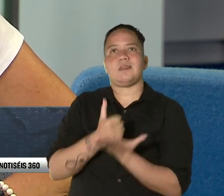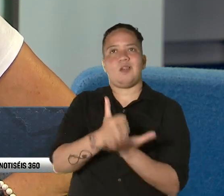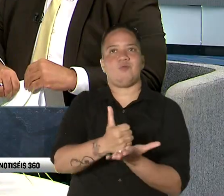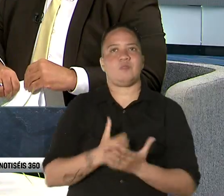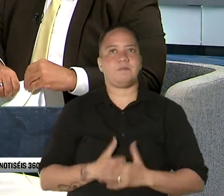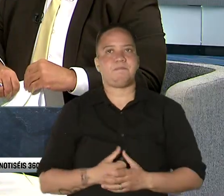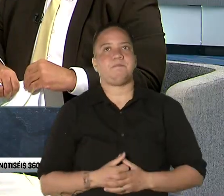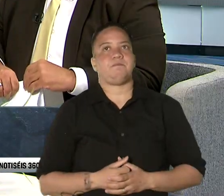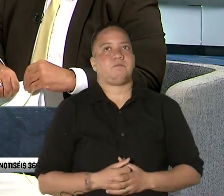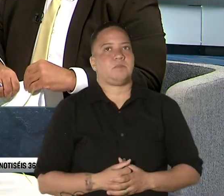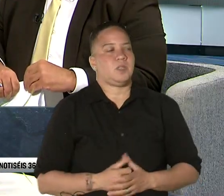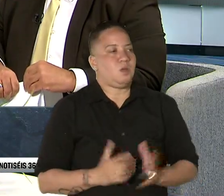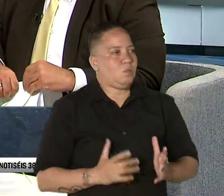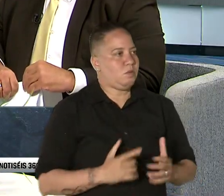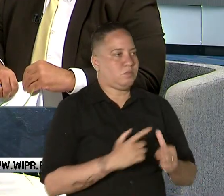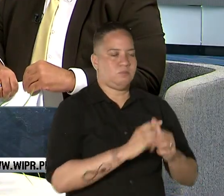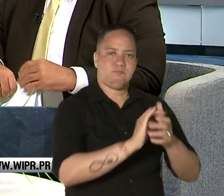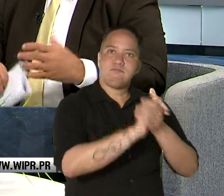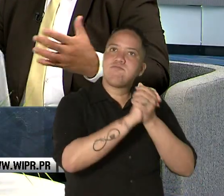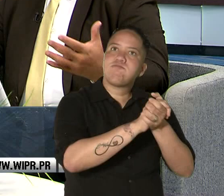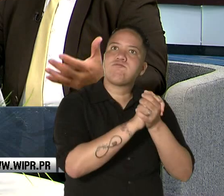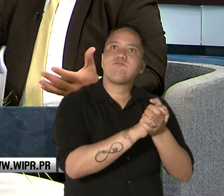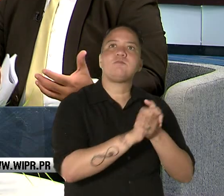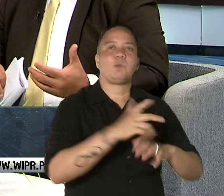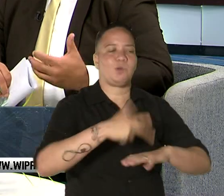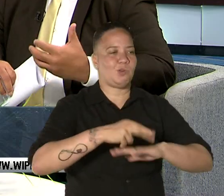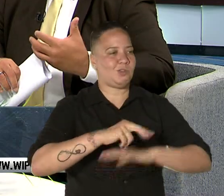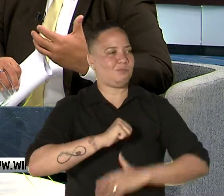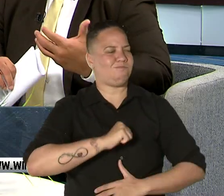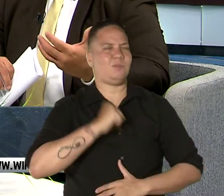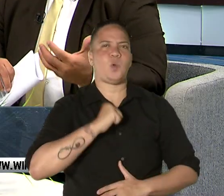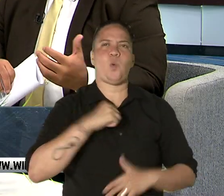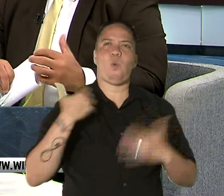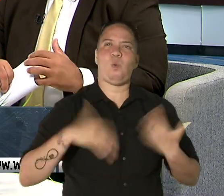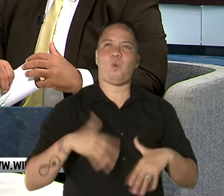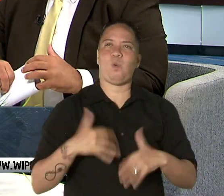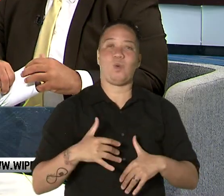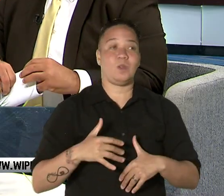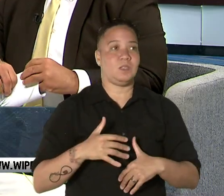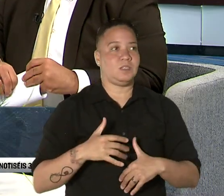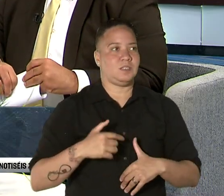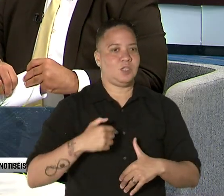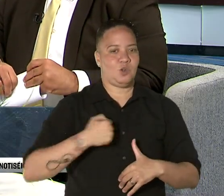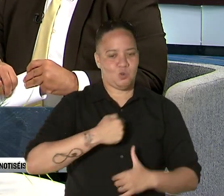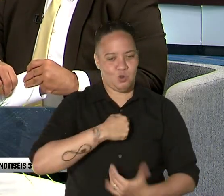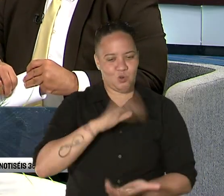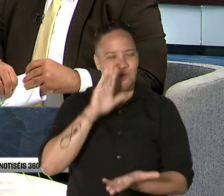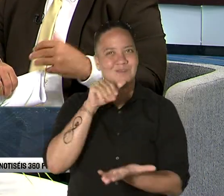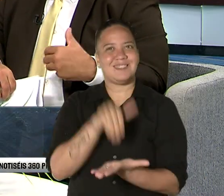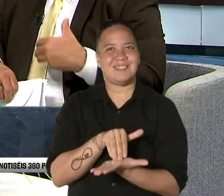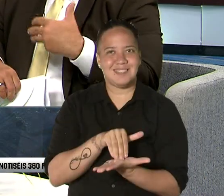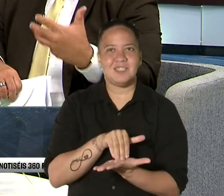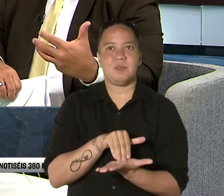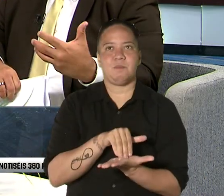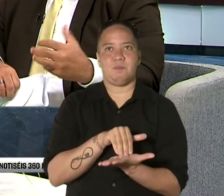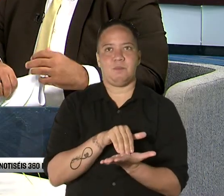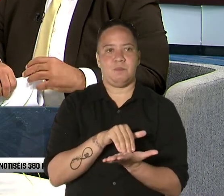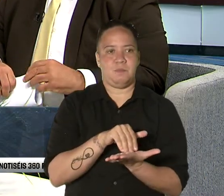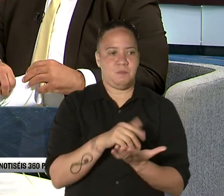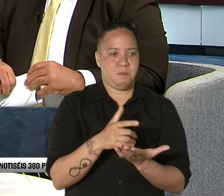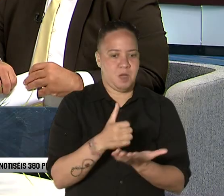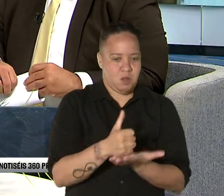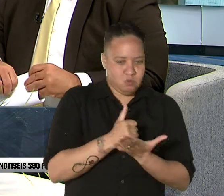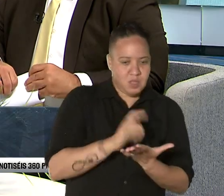lo que queda es primero felicitarlos verdad Puerto Rico se siente orgulloso Y pues saber que somos el Job para ayudarnos y para ayudar